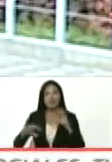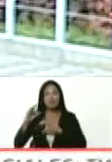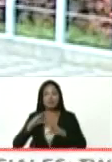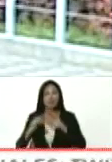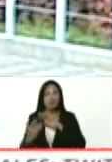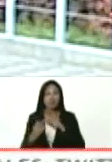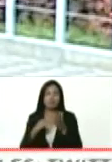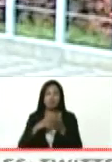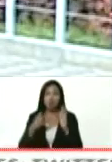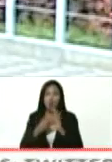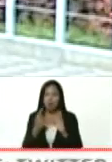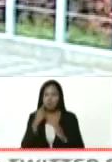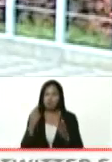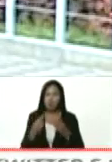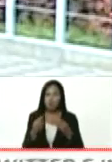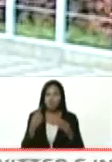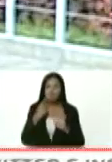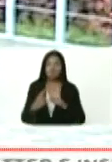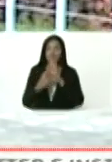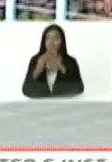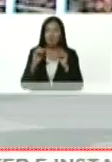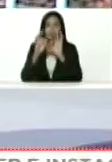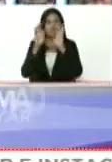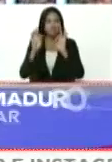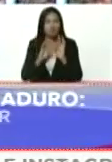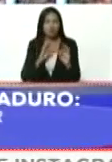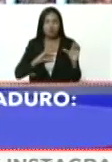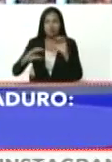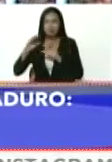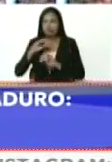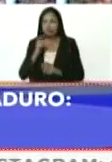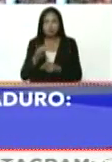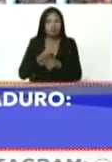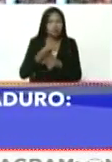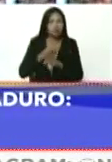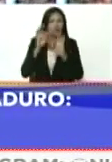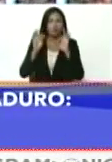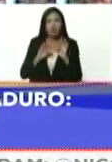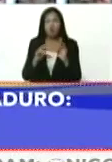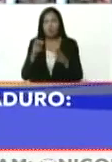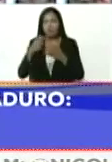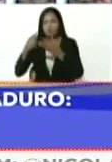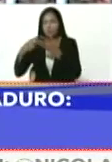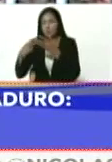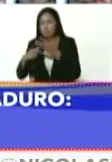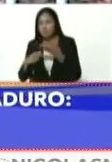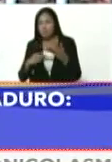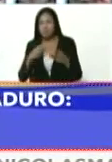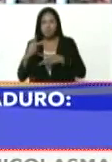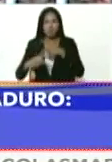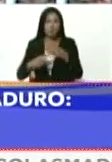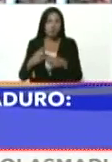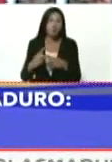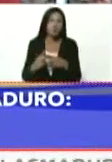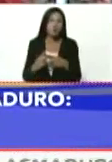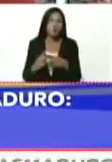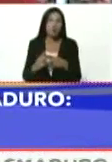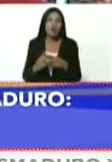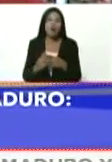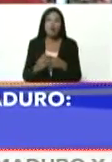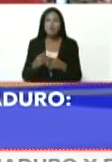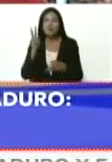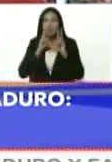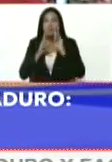se puso al frente y fueron consiguiendo las fórmulas para los productos desinfectantes, para los productos de limpieza, con